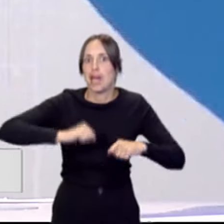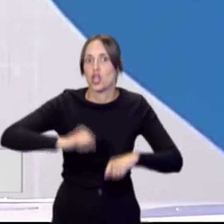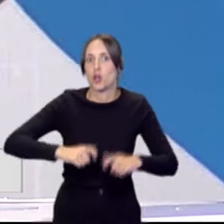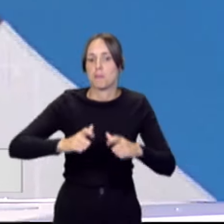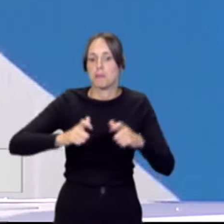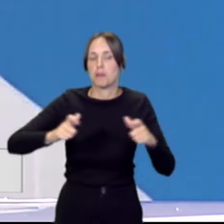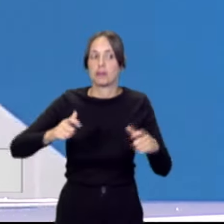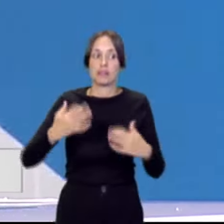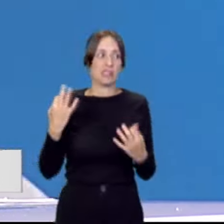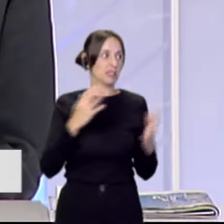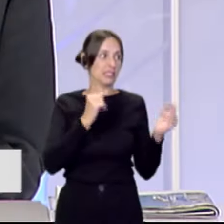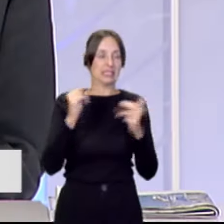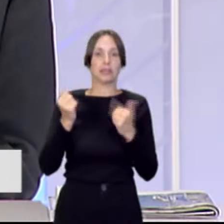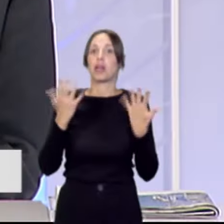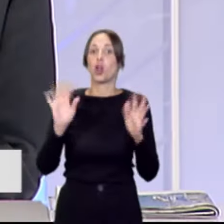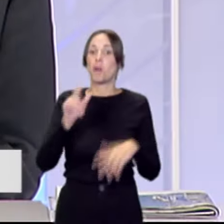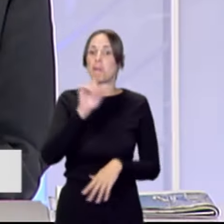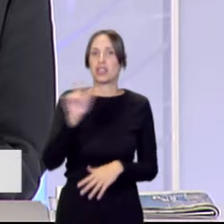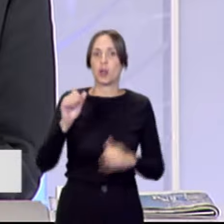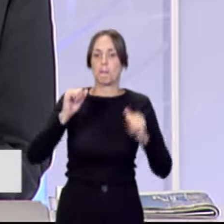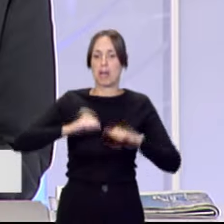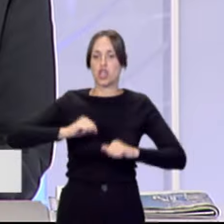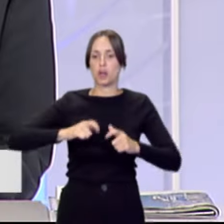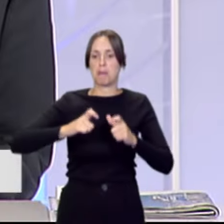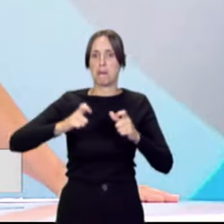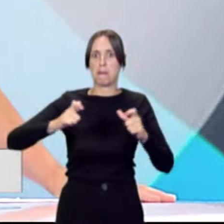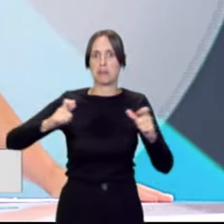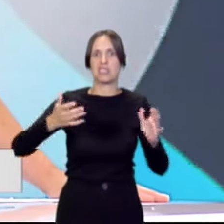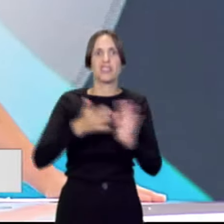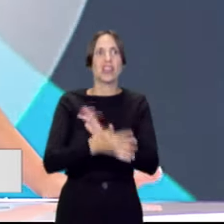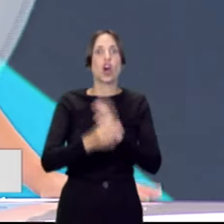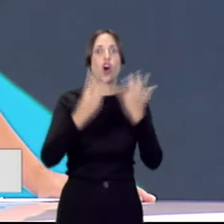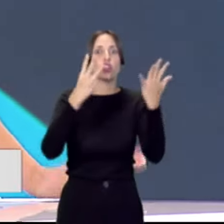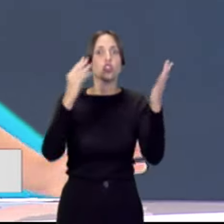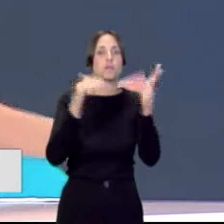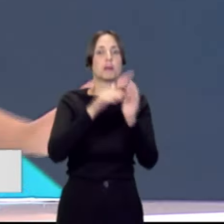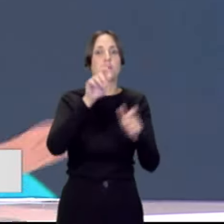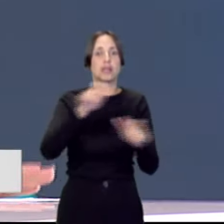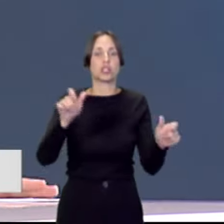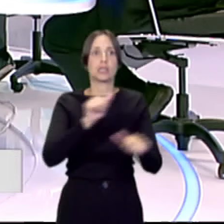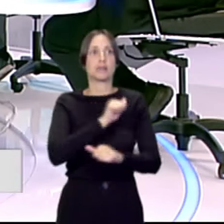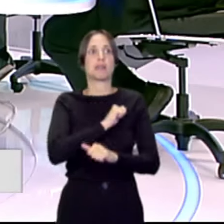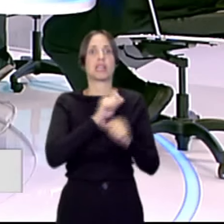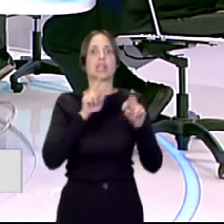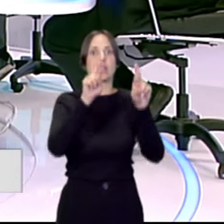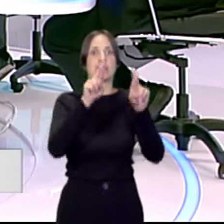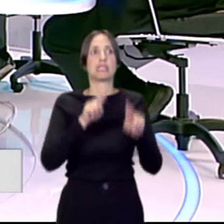pero esto da para mucho, como va envejeciendo la población, lo de que hay 8.000 personas que necesitan una plaza, sí, sociosanitaria, eso hay que hacer.